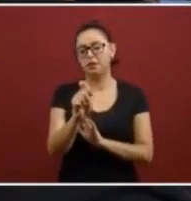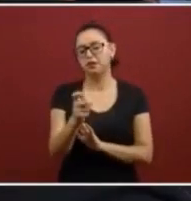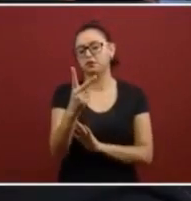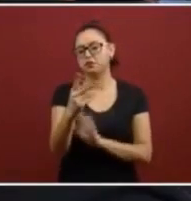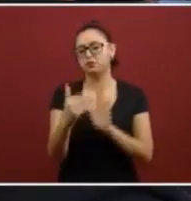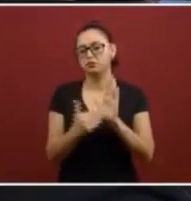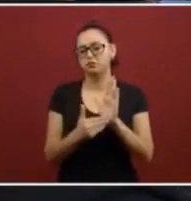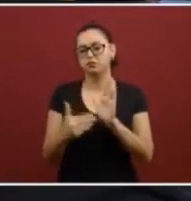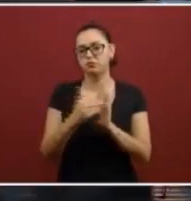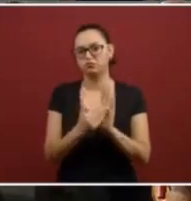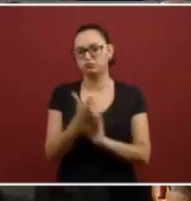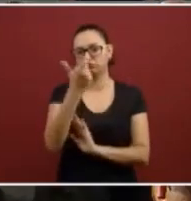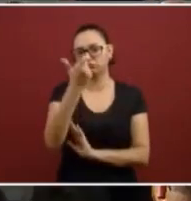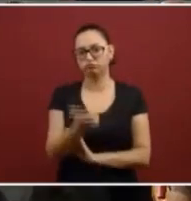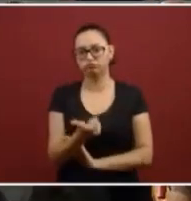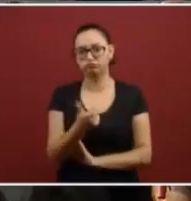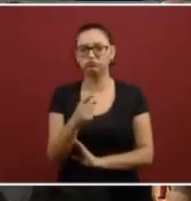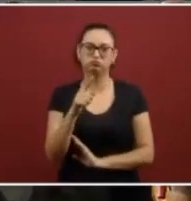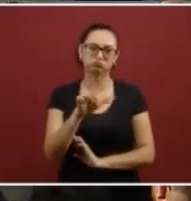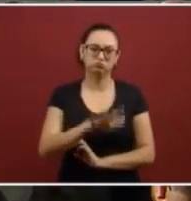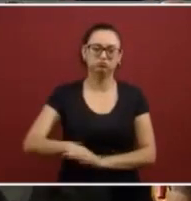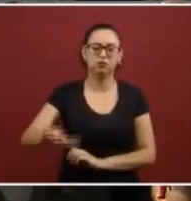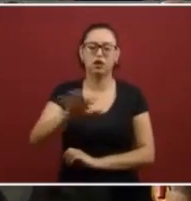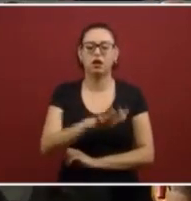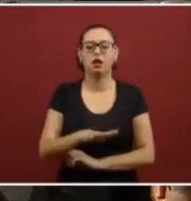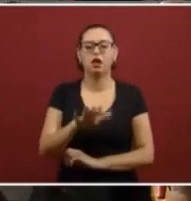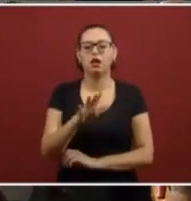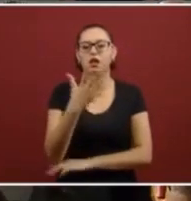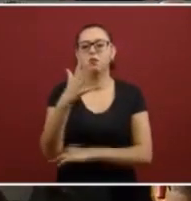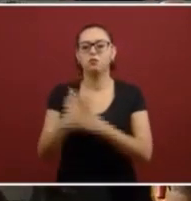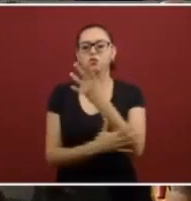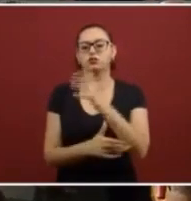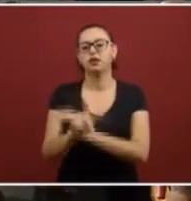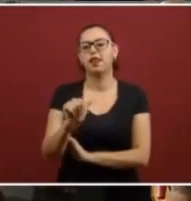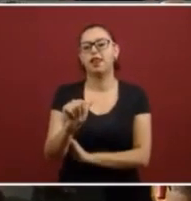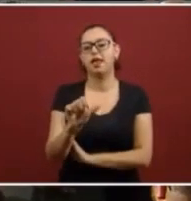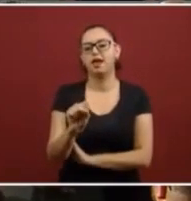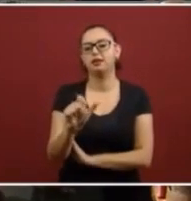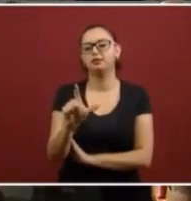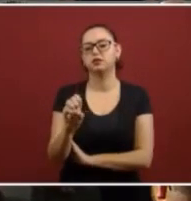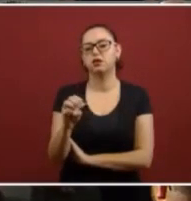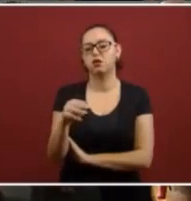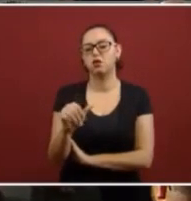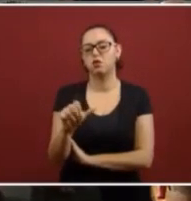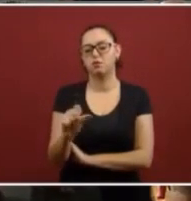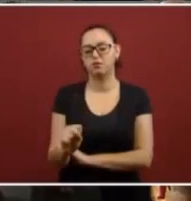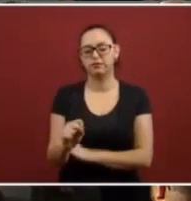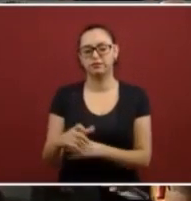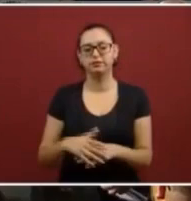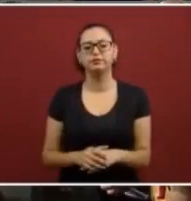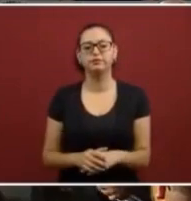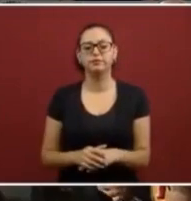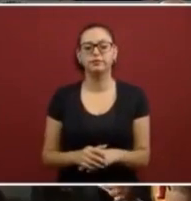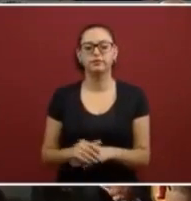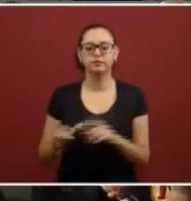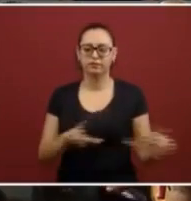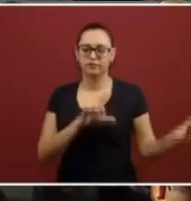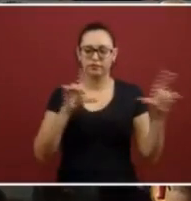de see. pesos y está en Bosques de las Lomas. So it's Una worth some money. segunda propiedad.